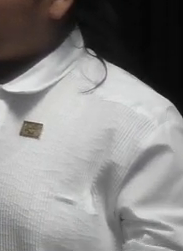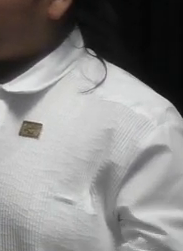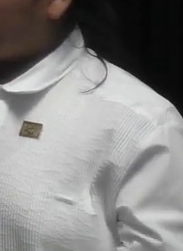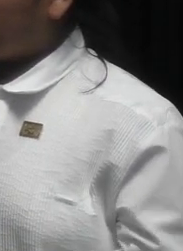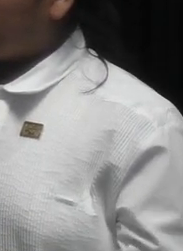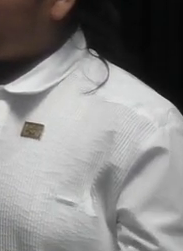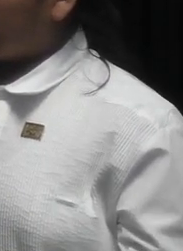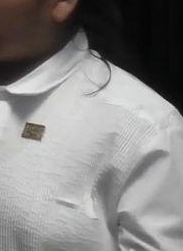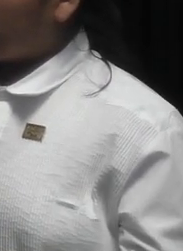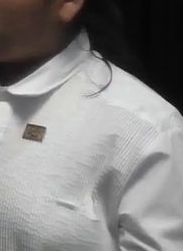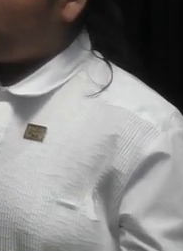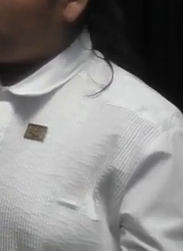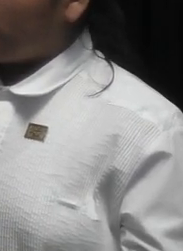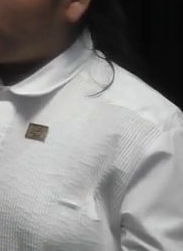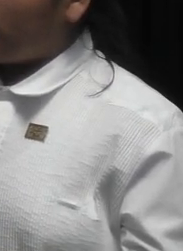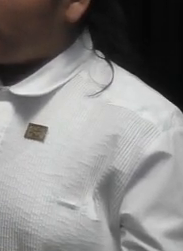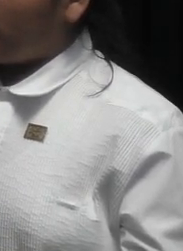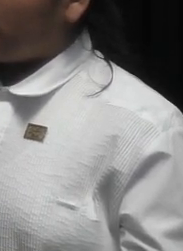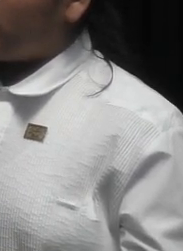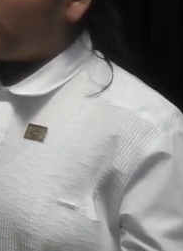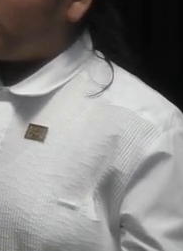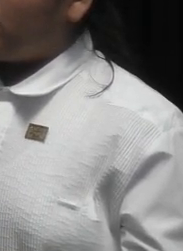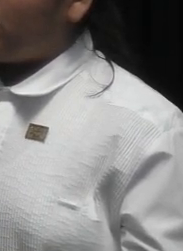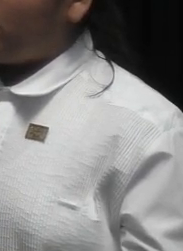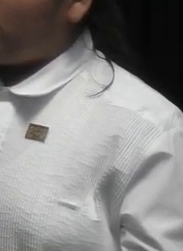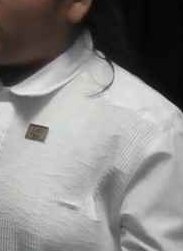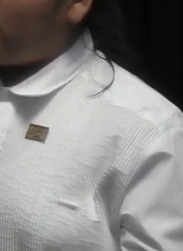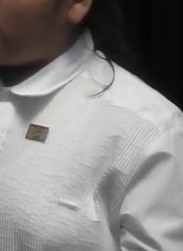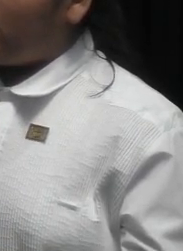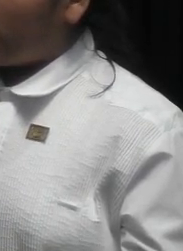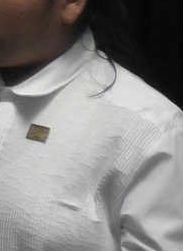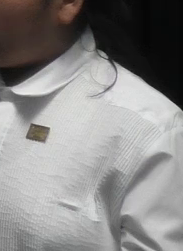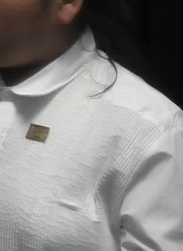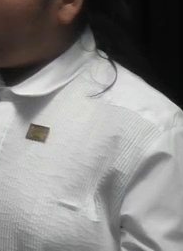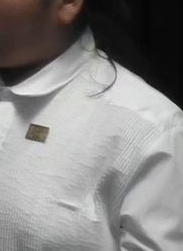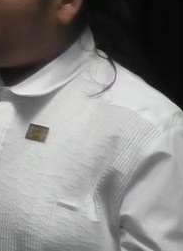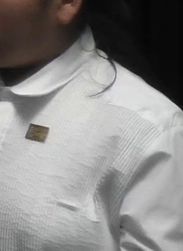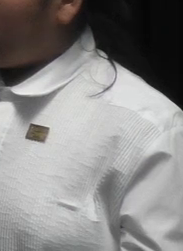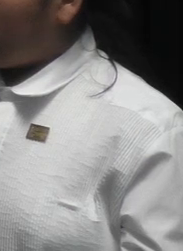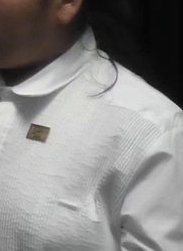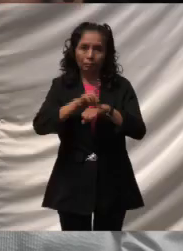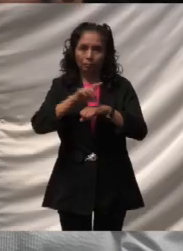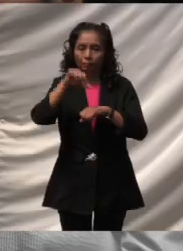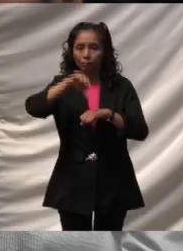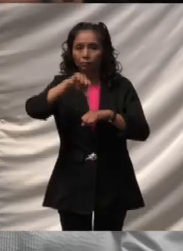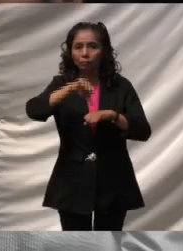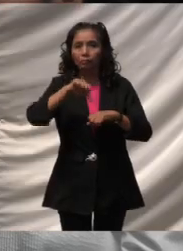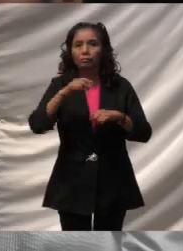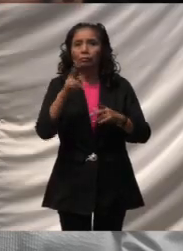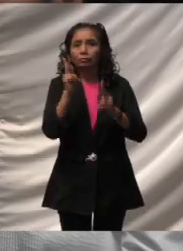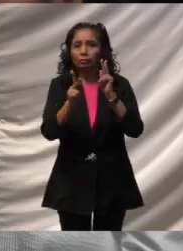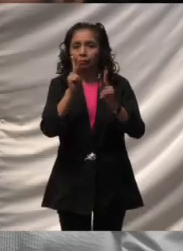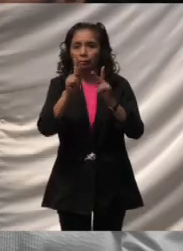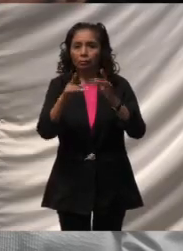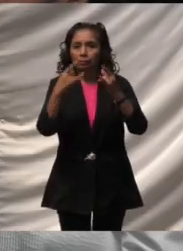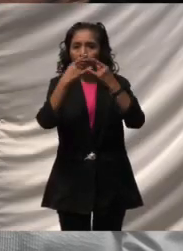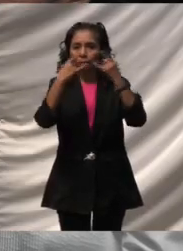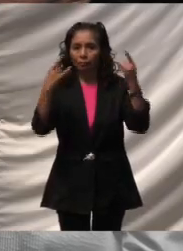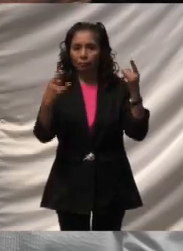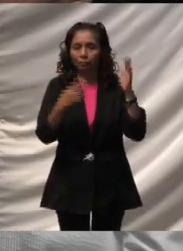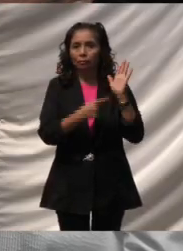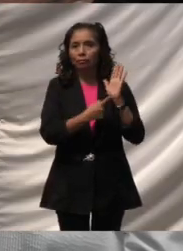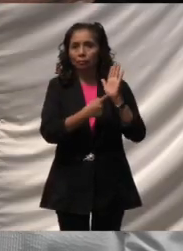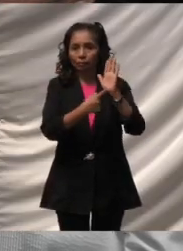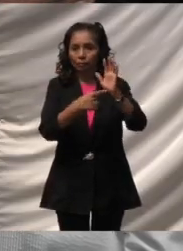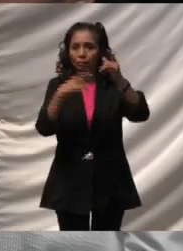diputada infantil por el hermoso municipio de Benito Juárez. Y el día de hoy les contaré mi cuento con el tema del acoso